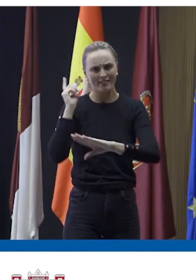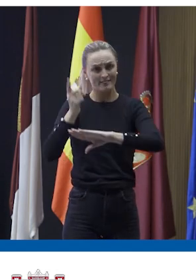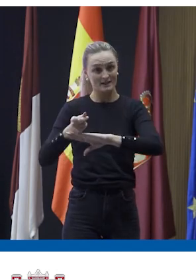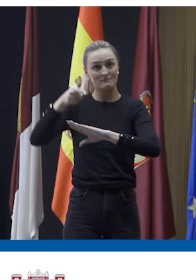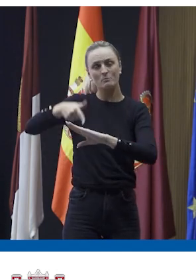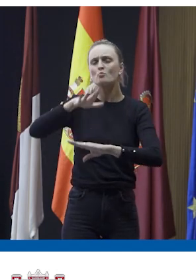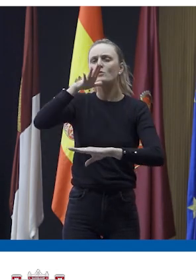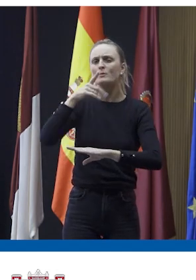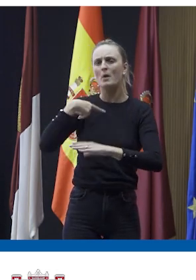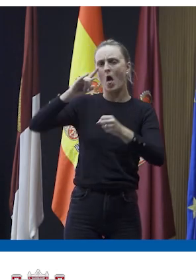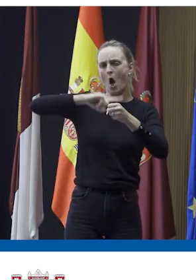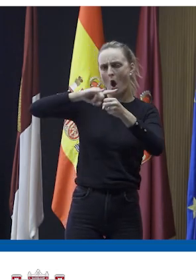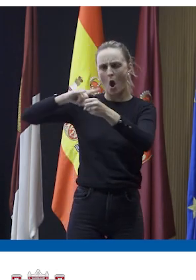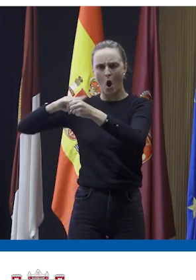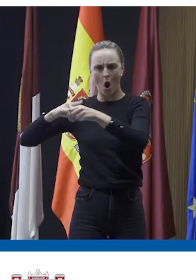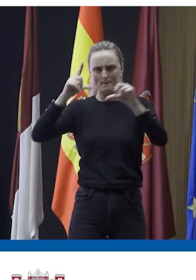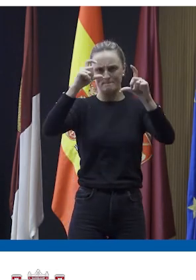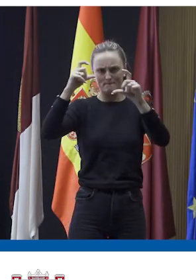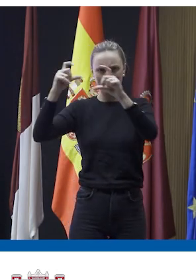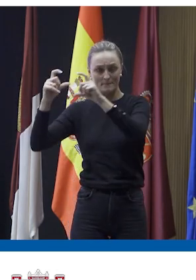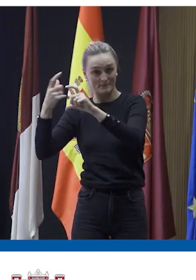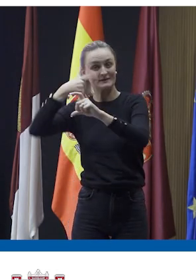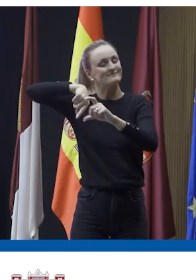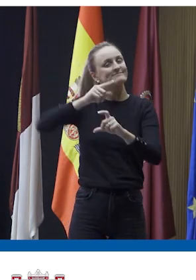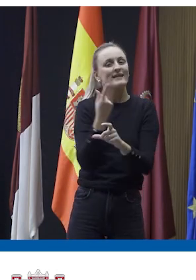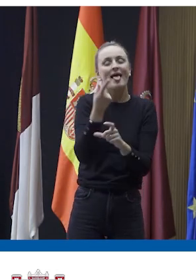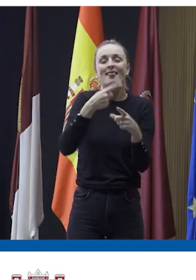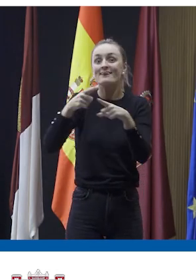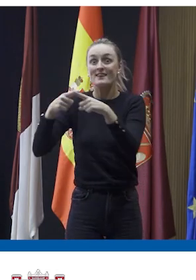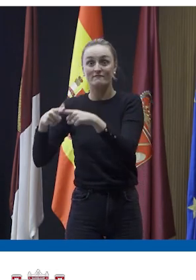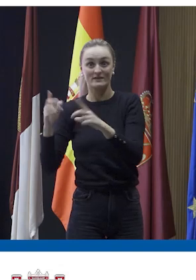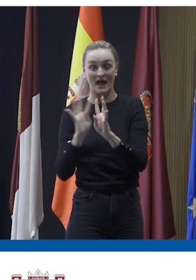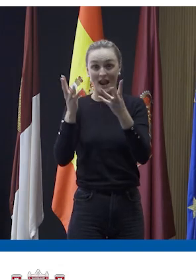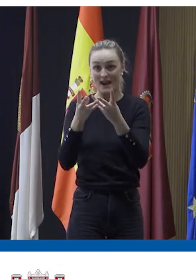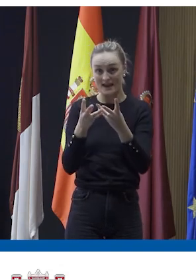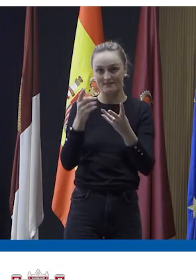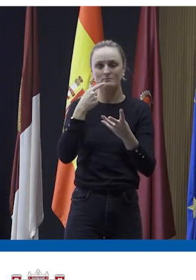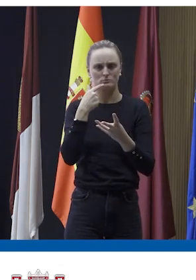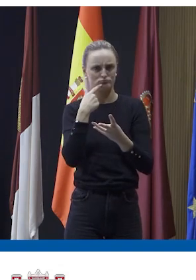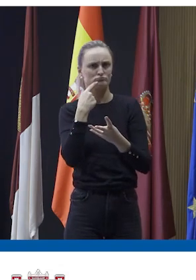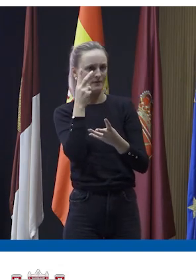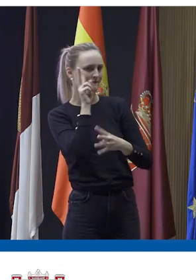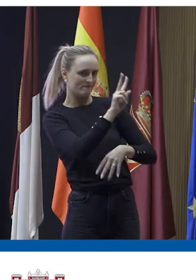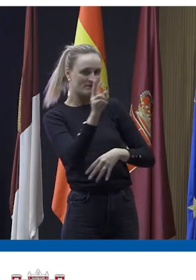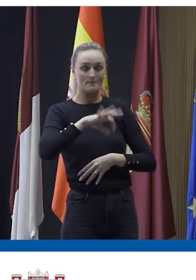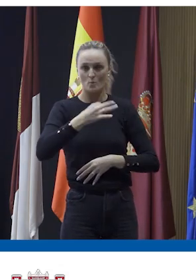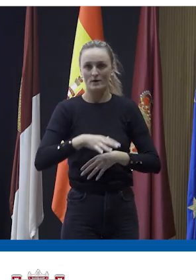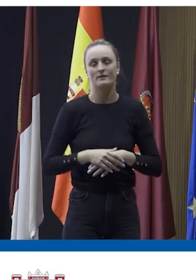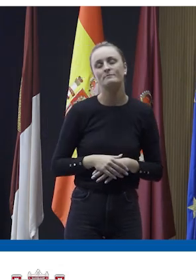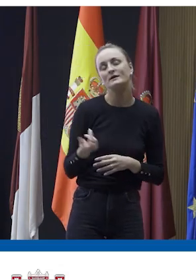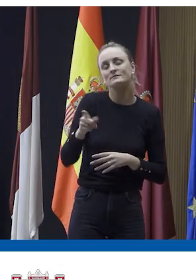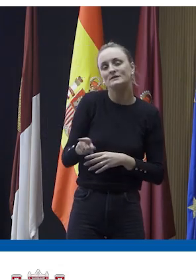lunes realiza y que se pueden ver en las diferentes redes sociales. A los compañeros y compañeras de los medios